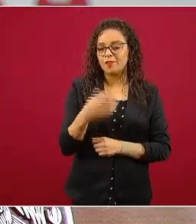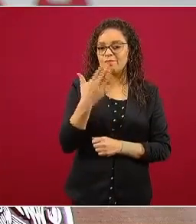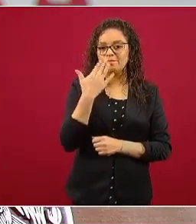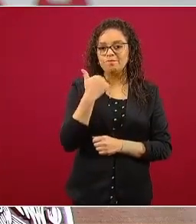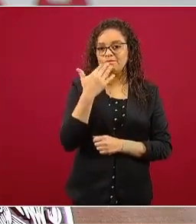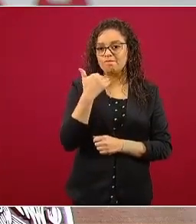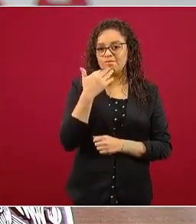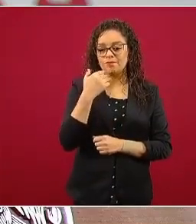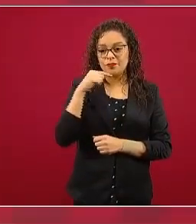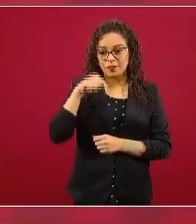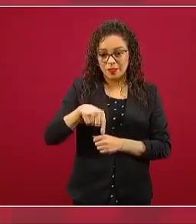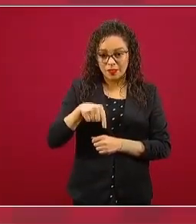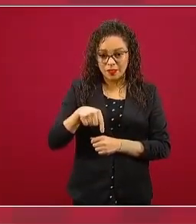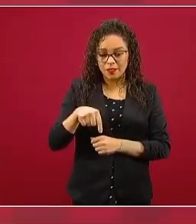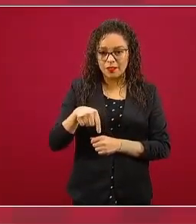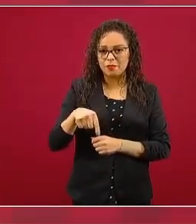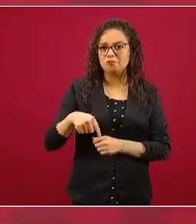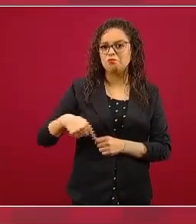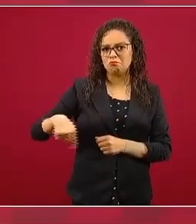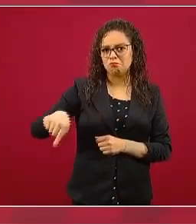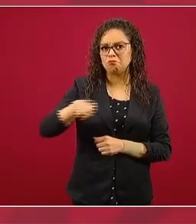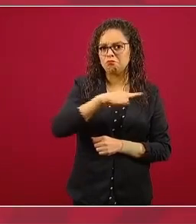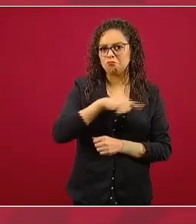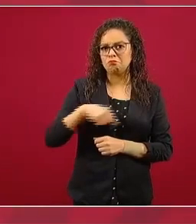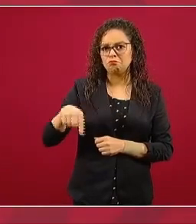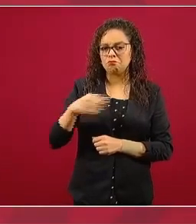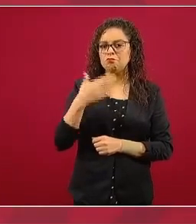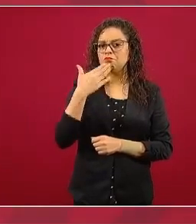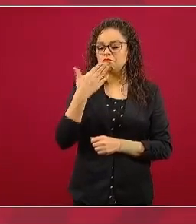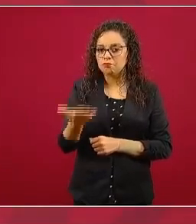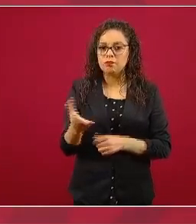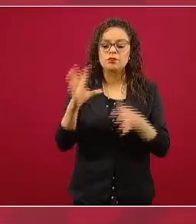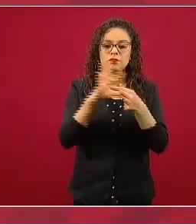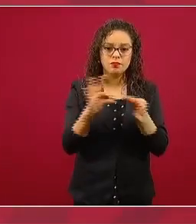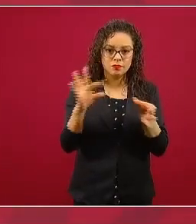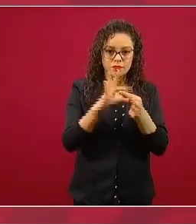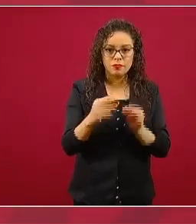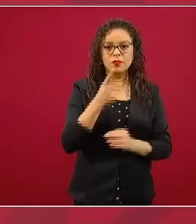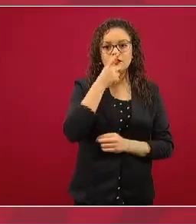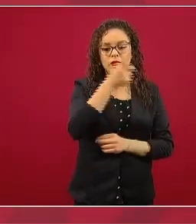acá ha sido mediante el convencimiento